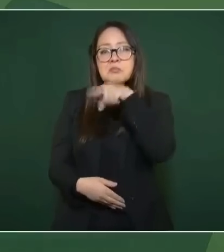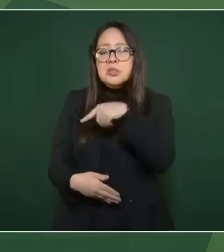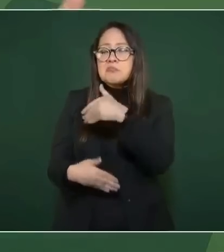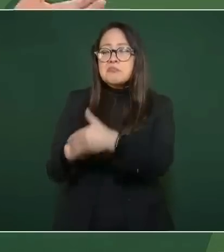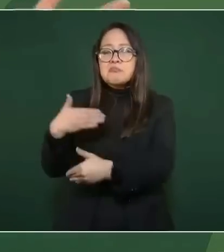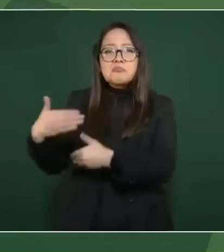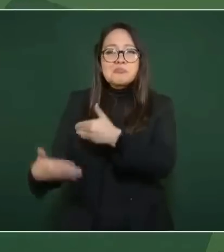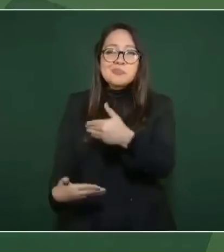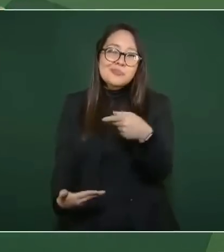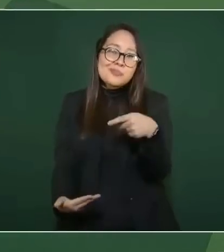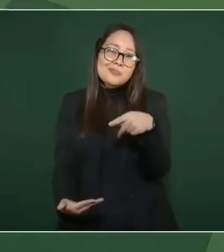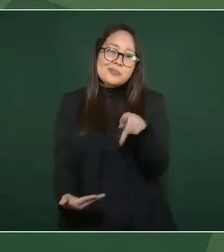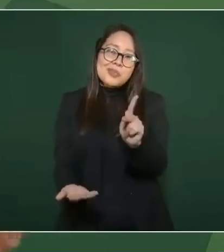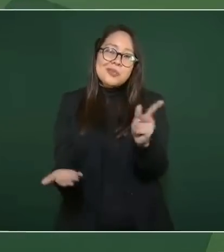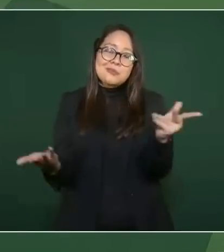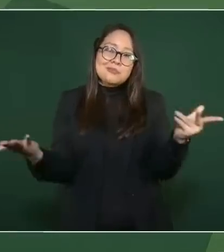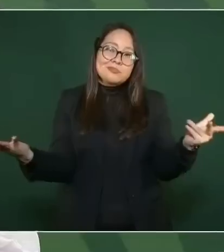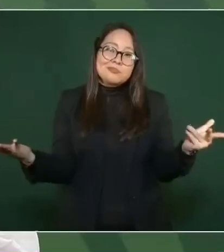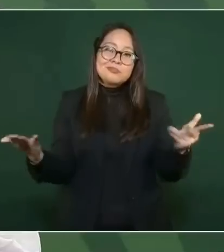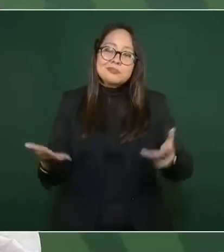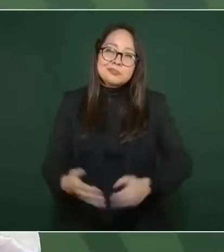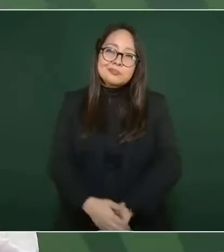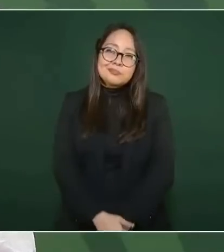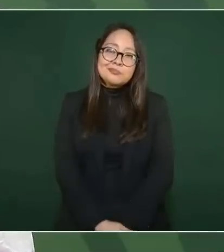pero no hay